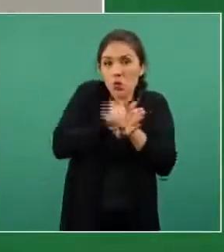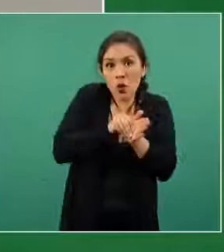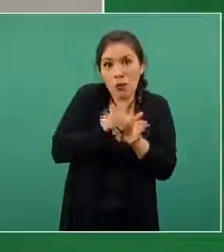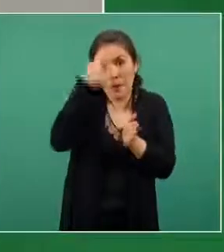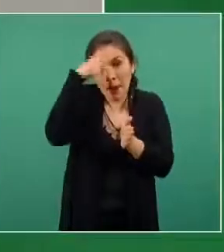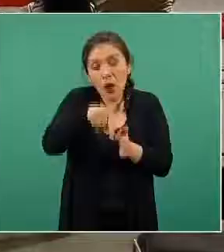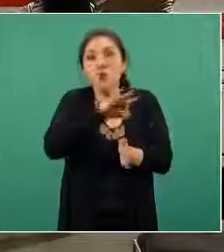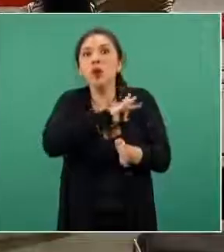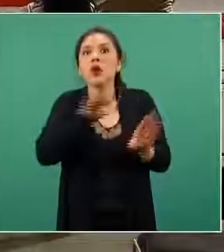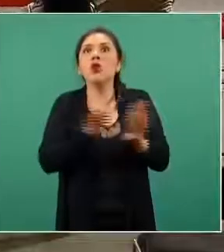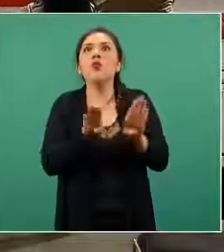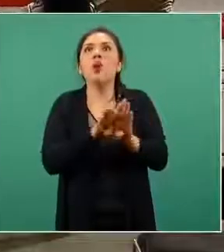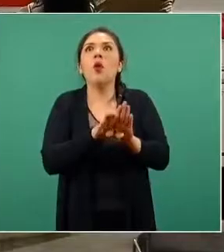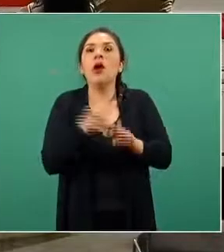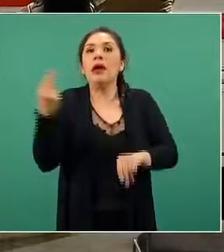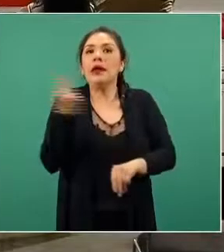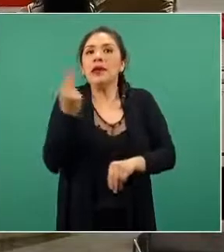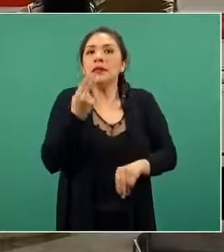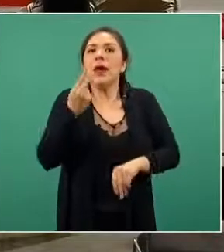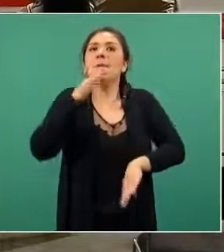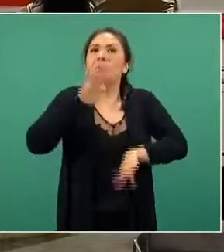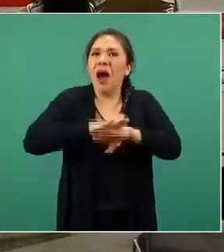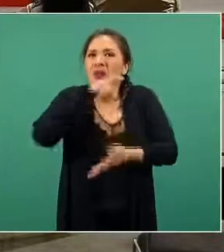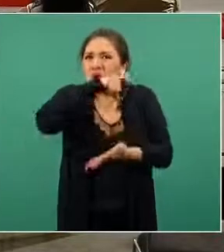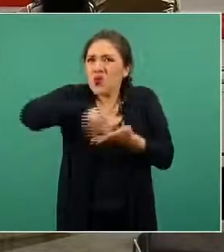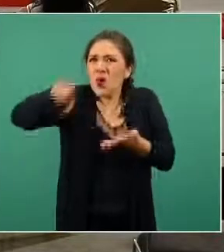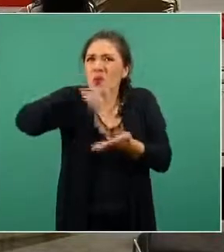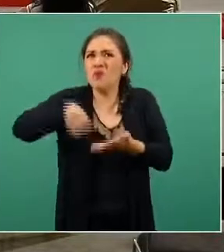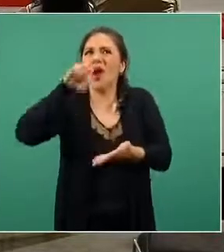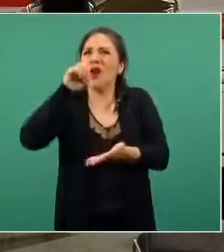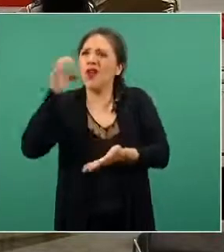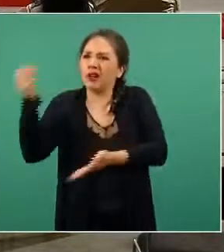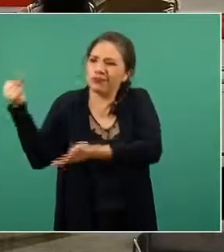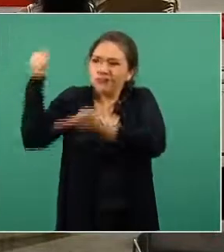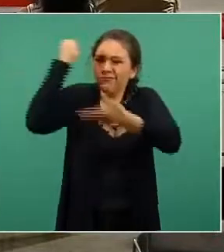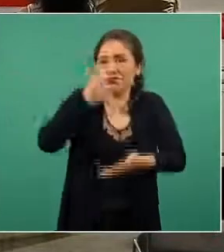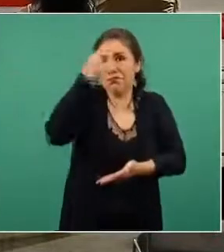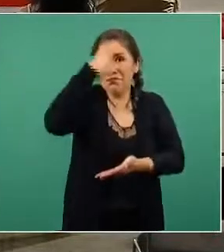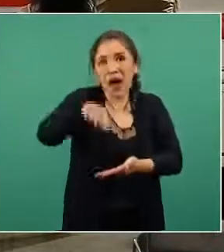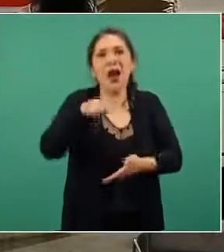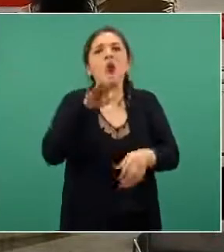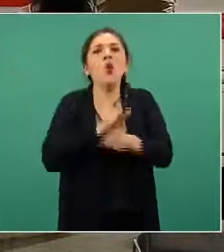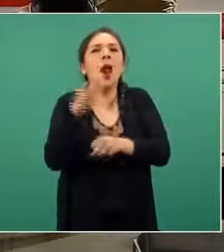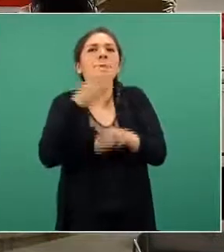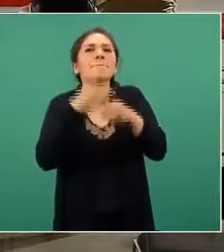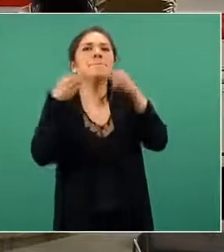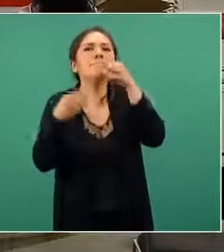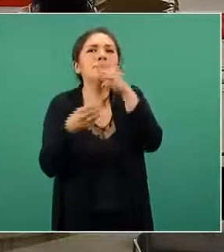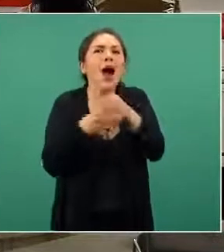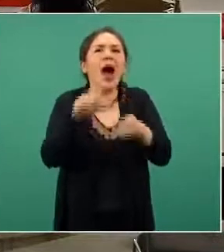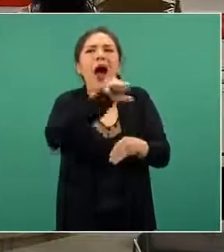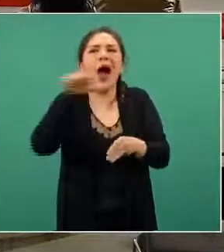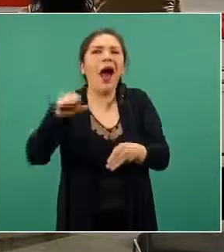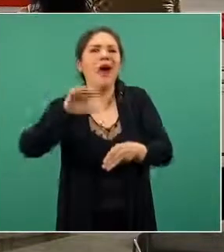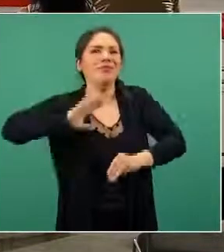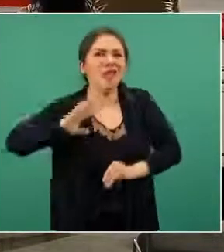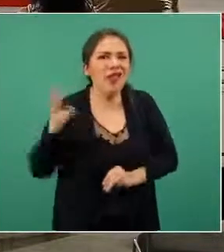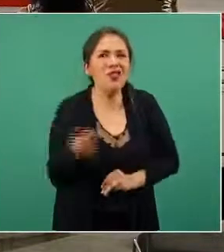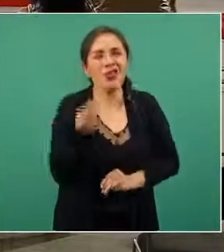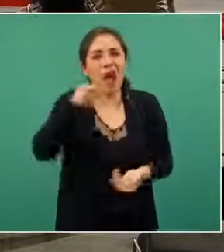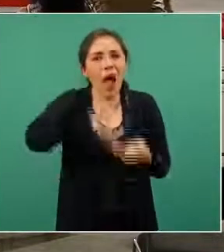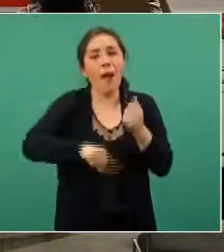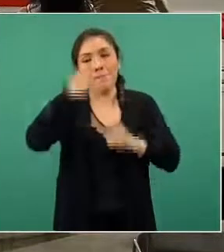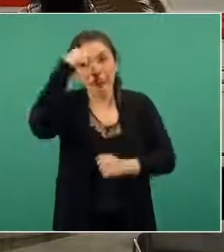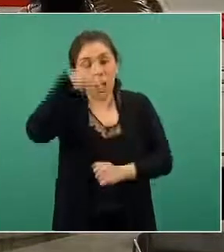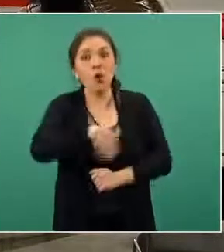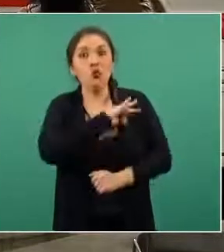requerir, obviamente, la adquisición y la inversión de todos aquellos instrumentos tecnológicos que pudieran ser